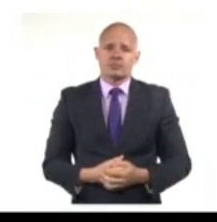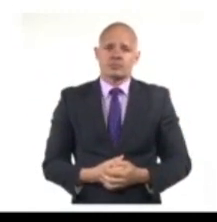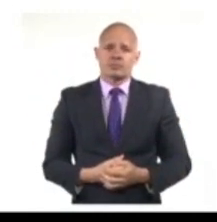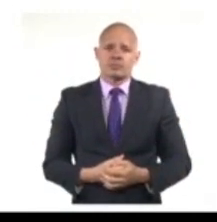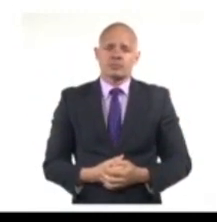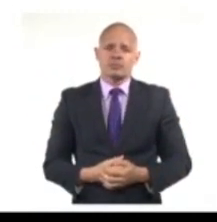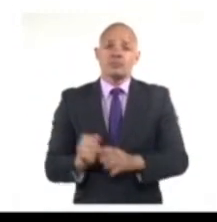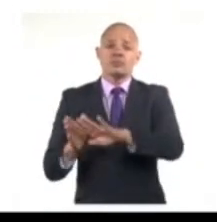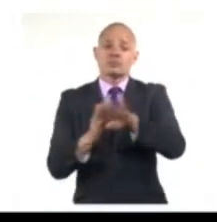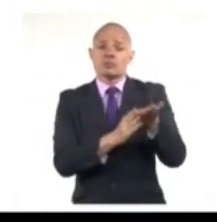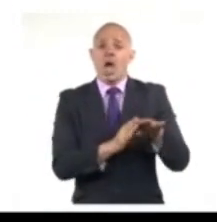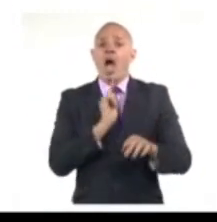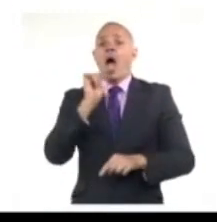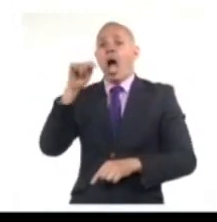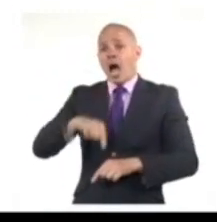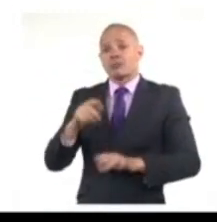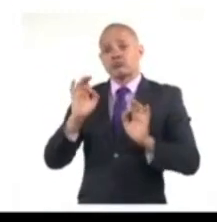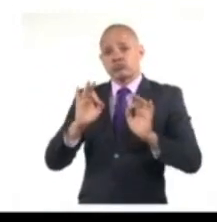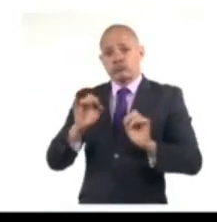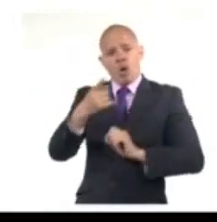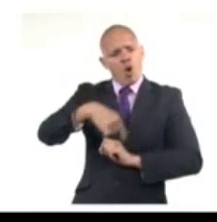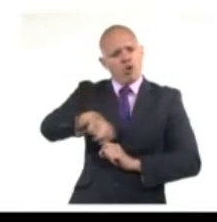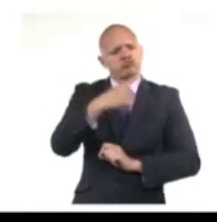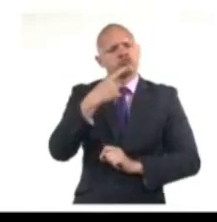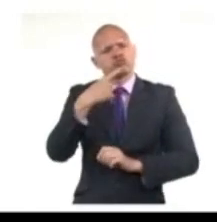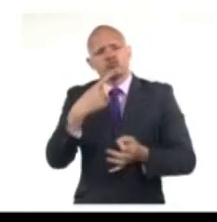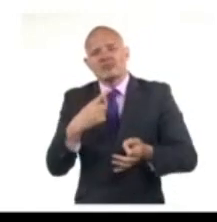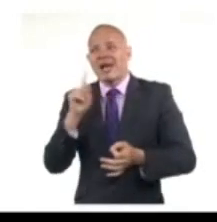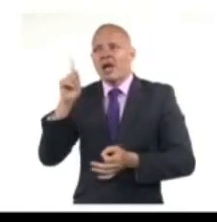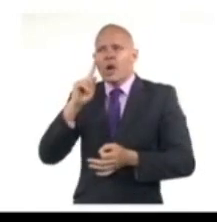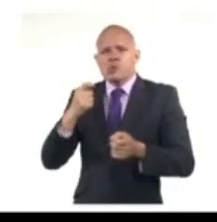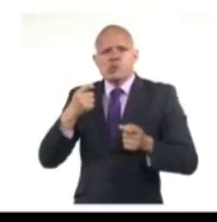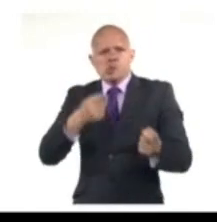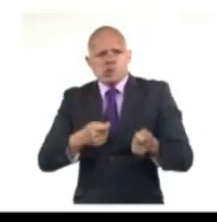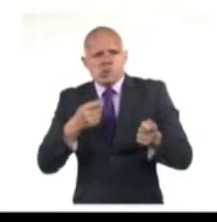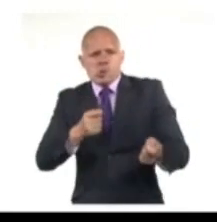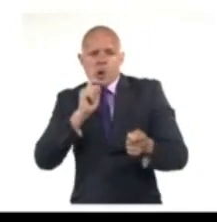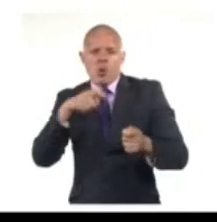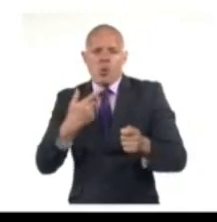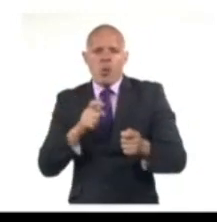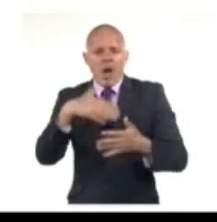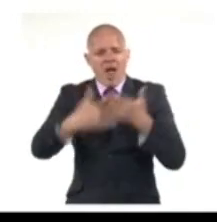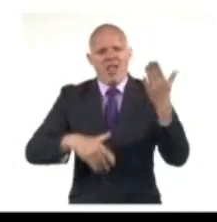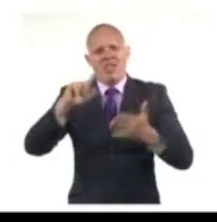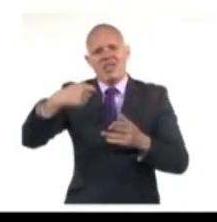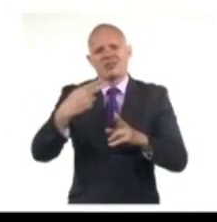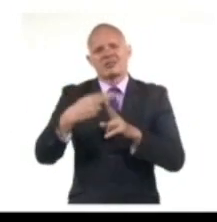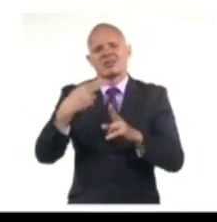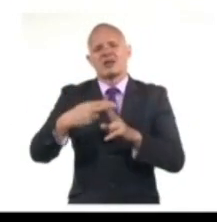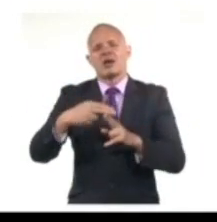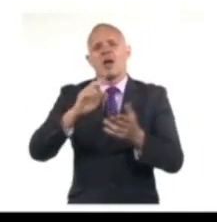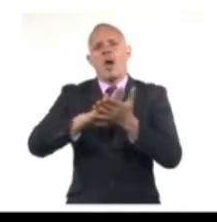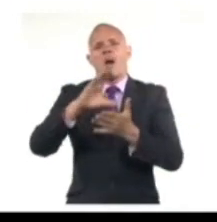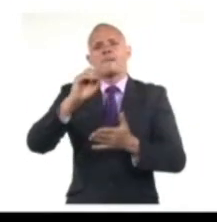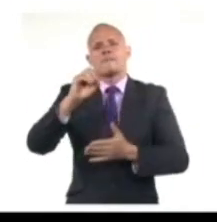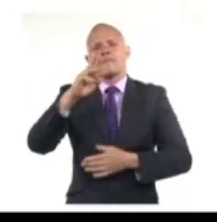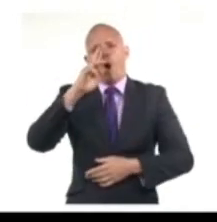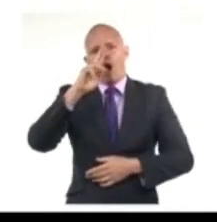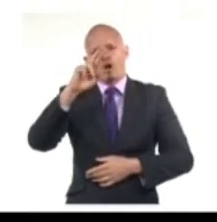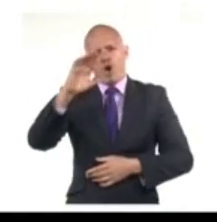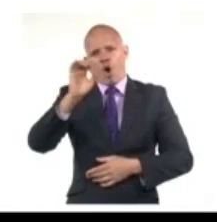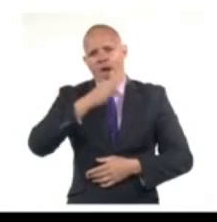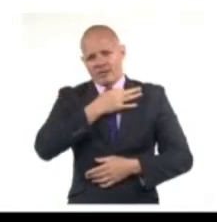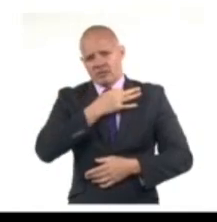Forman parte del esfuerzo por aplicar la doctrina Monroe y promover la exclusión como arma de división, en función de